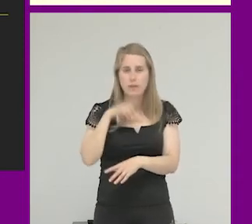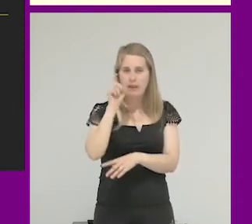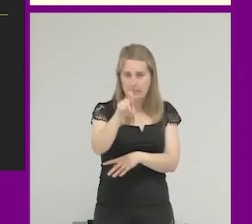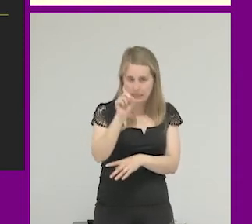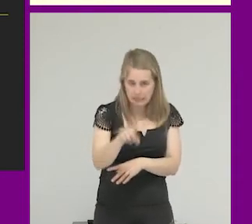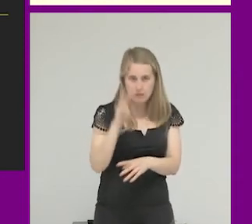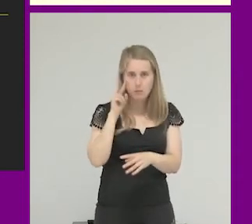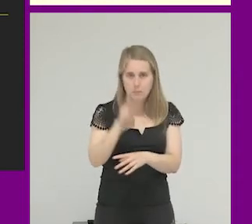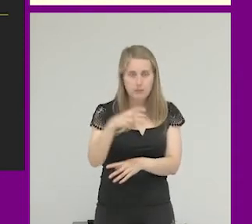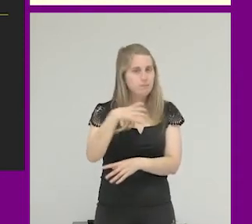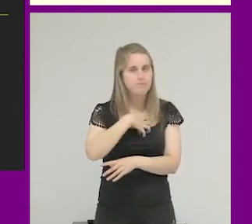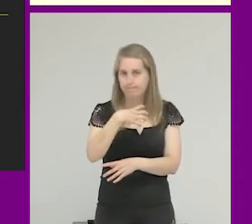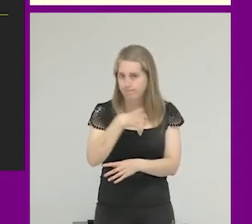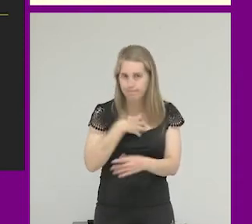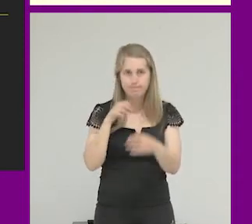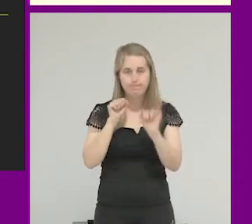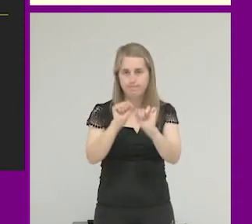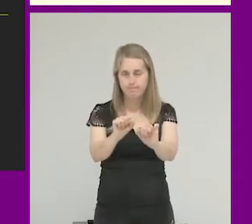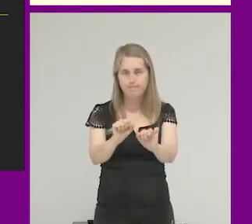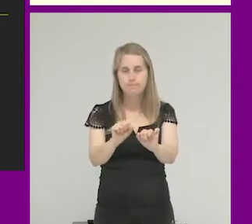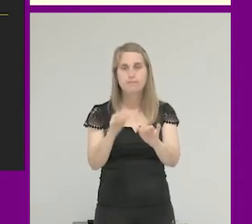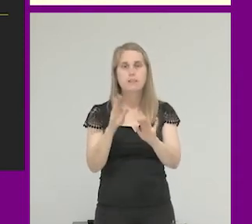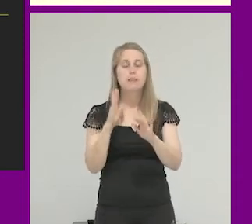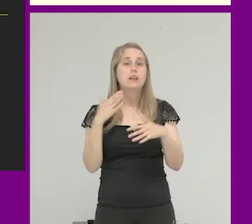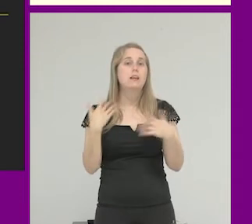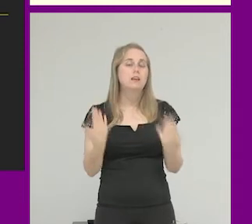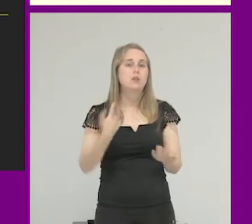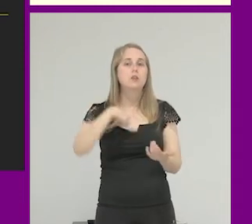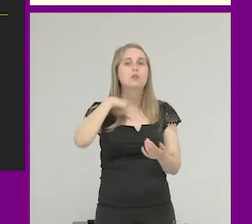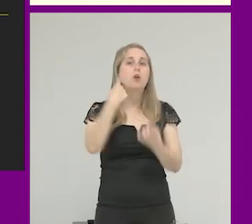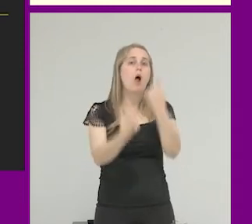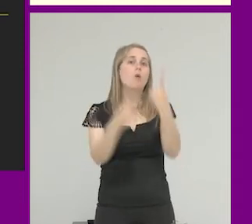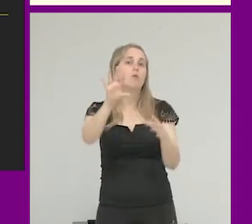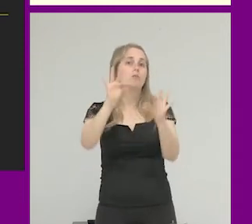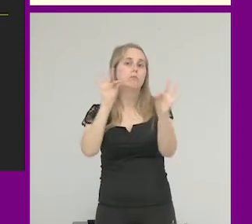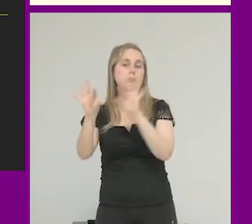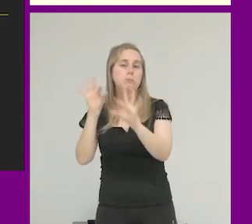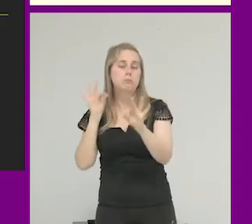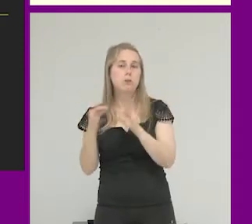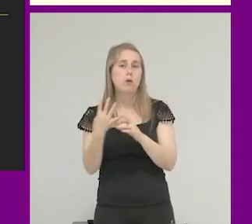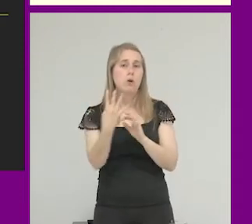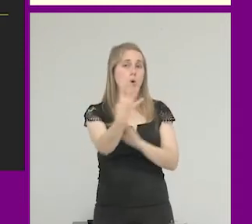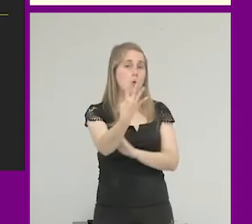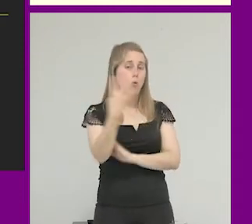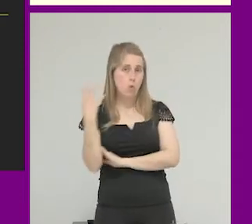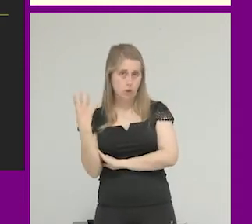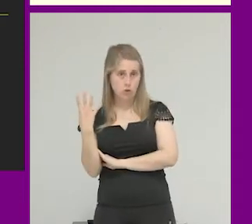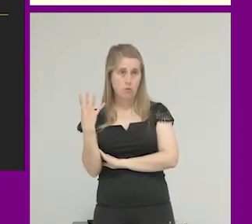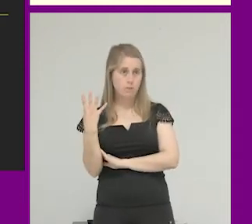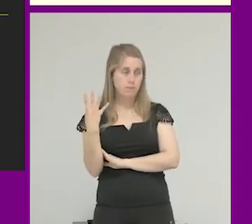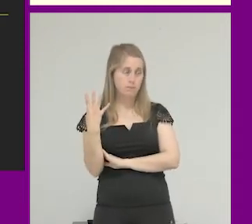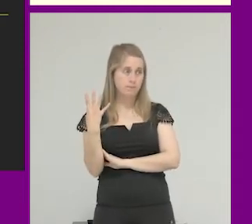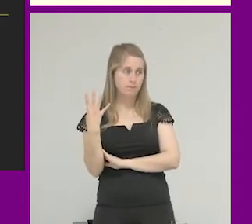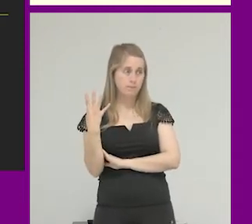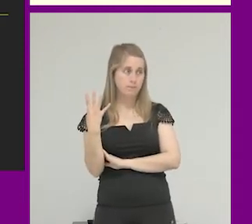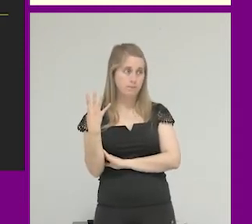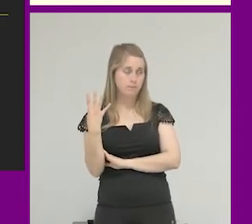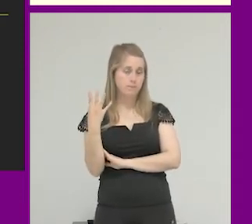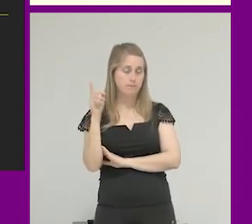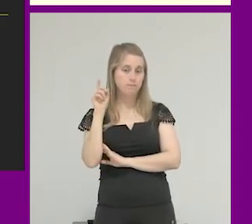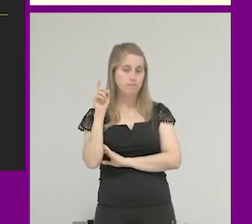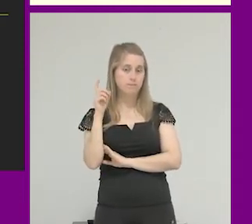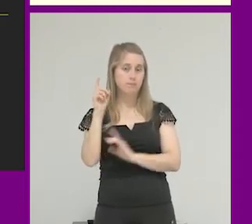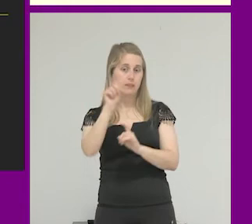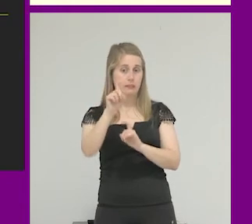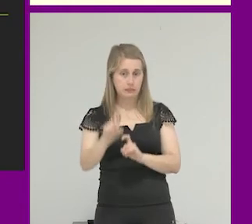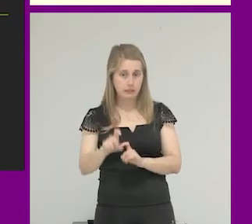berreskuratu, ikusi. Orduan, aukeratu genituen batzuk, lau daude, oien, oza, esteka